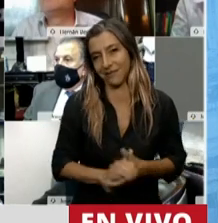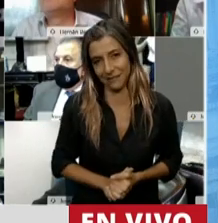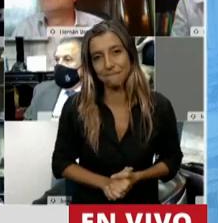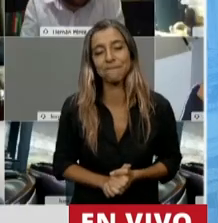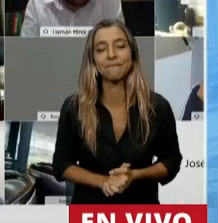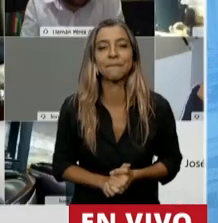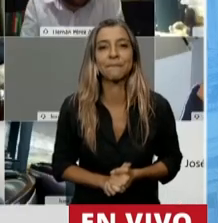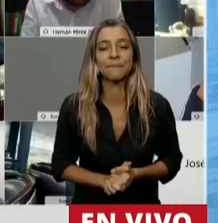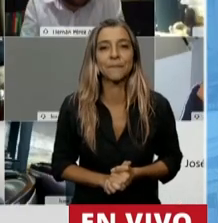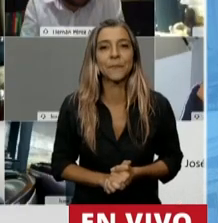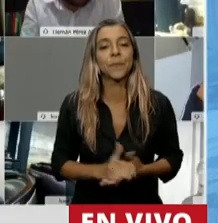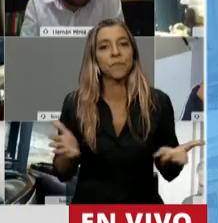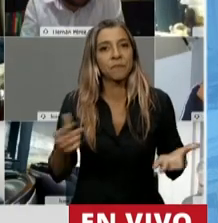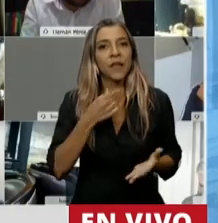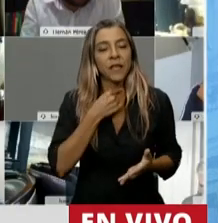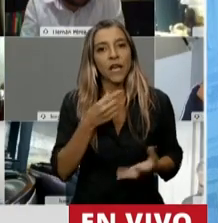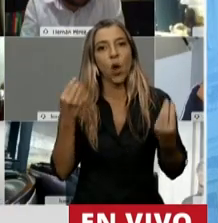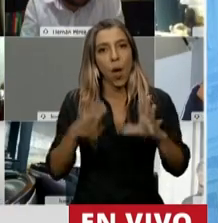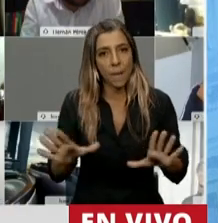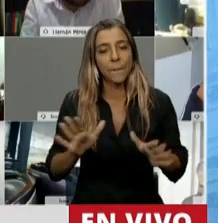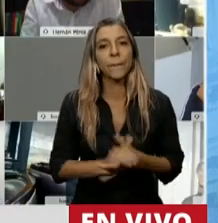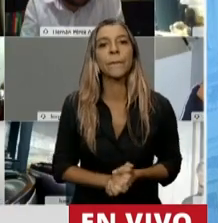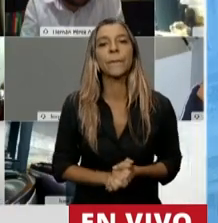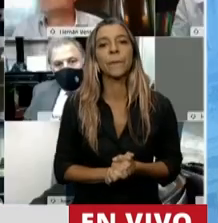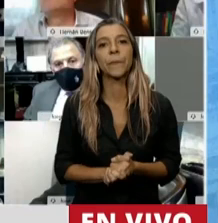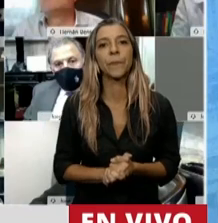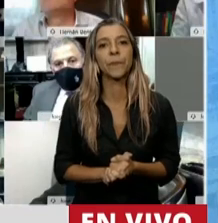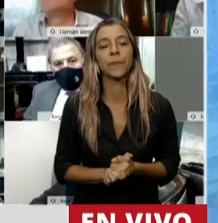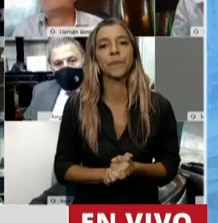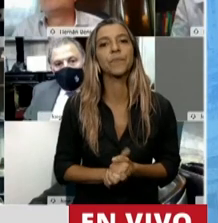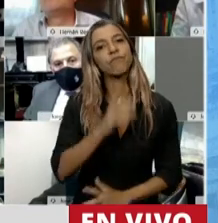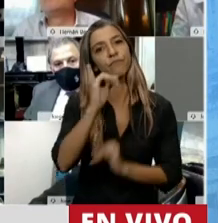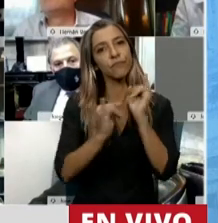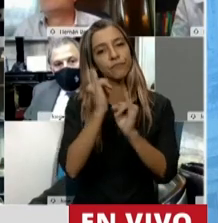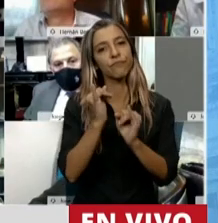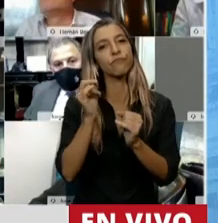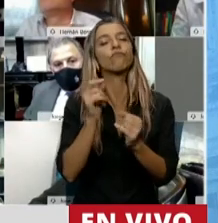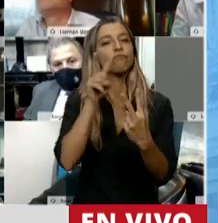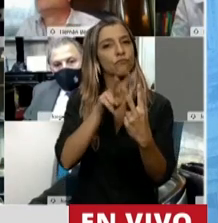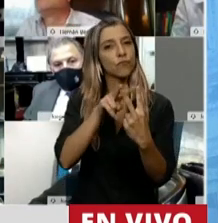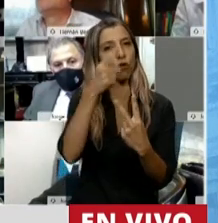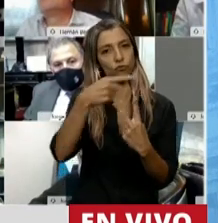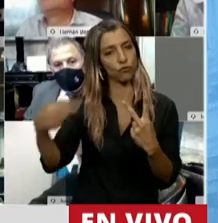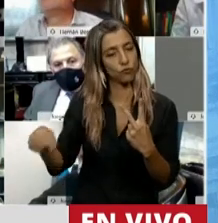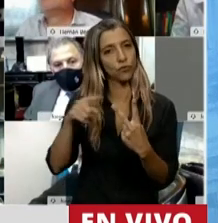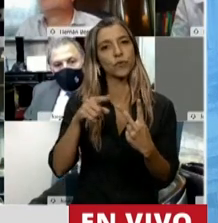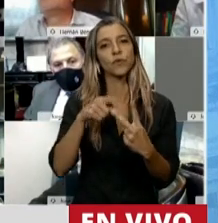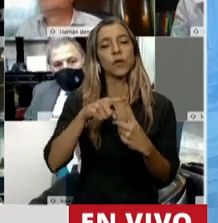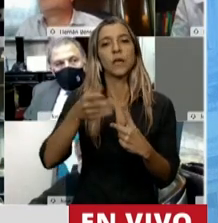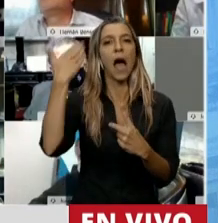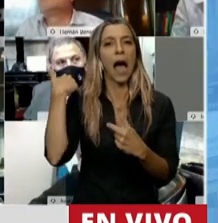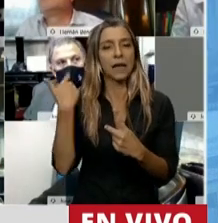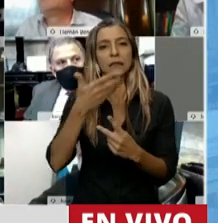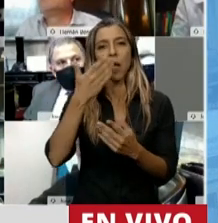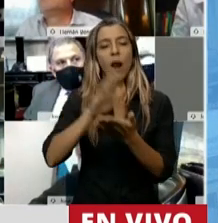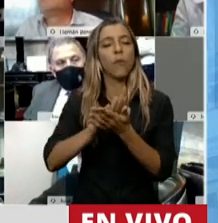Quería como empezar poniendo por contexto esto, me parece que dos cosas, no lo dije la otra vez cuando hablamos de Escazú, pero está